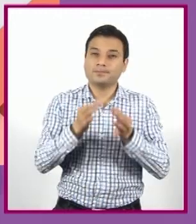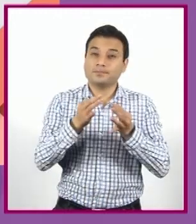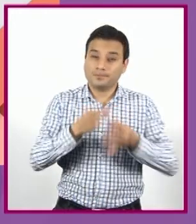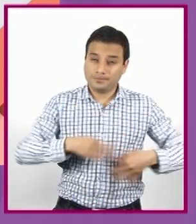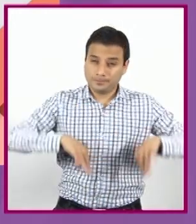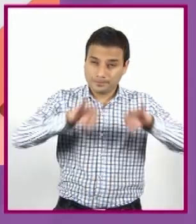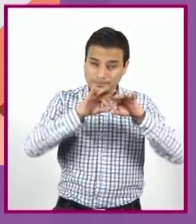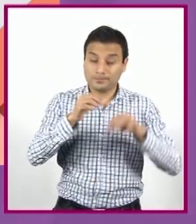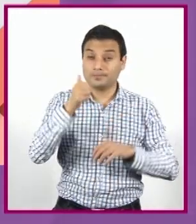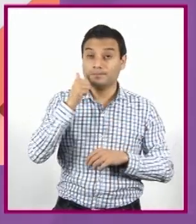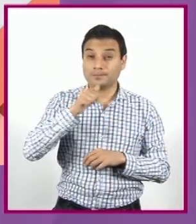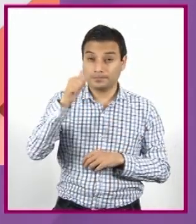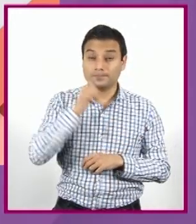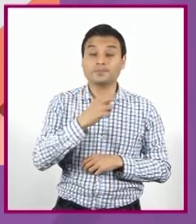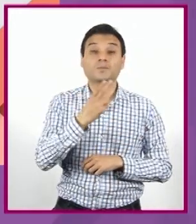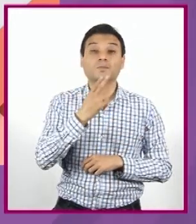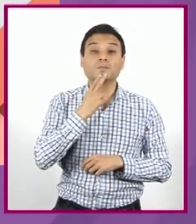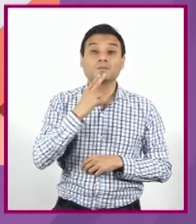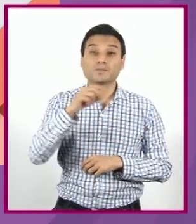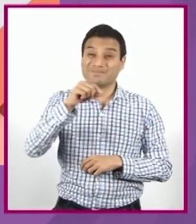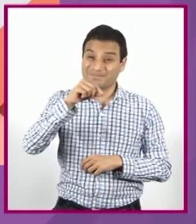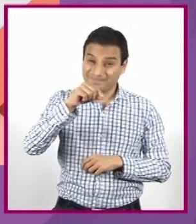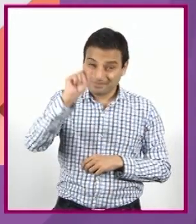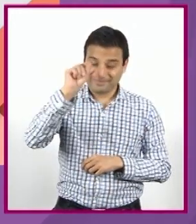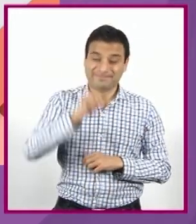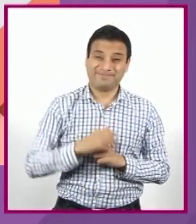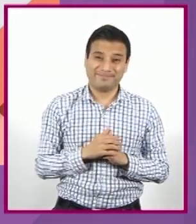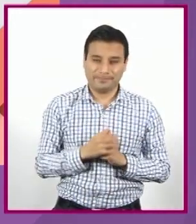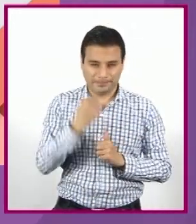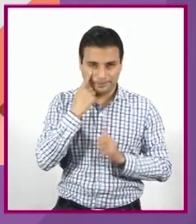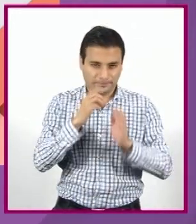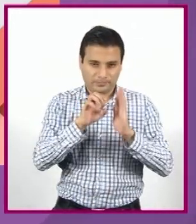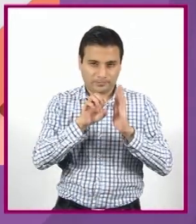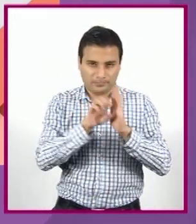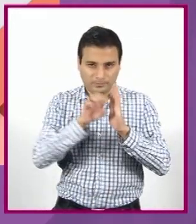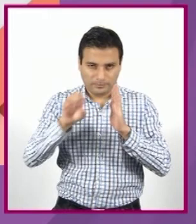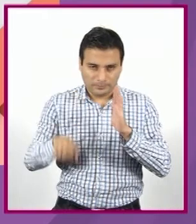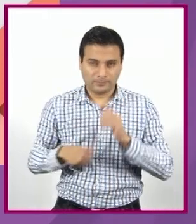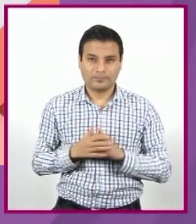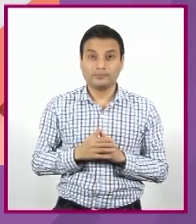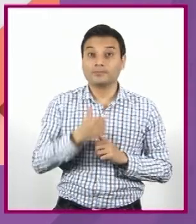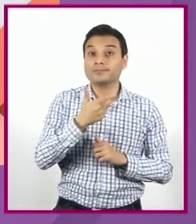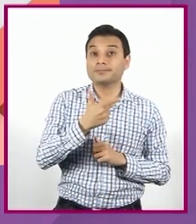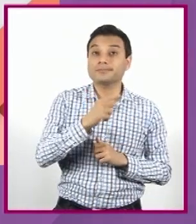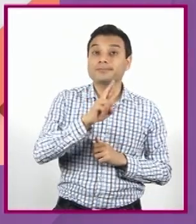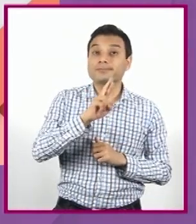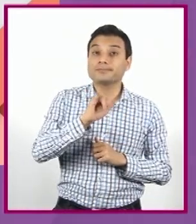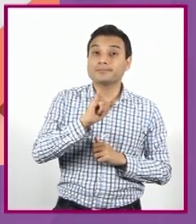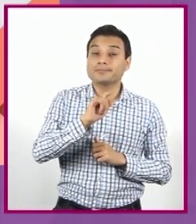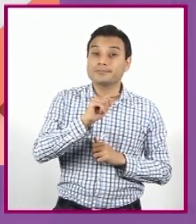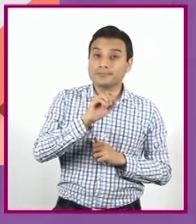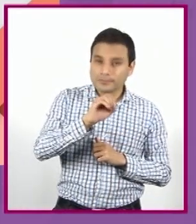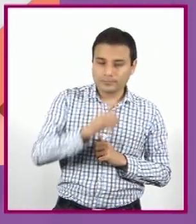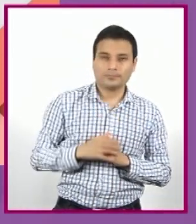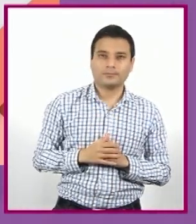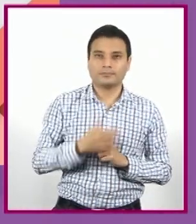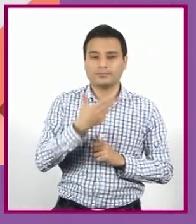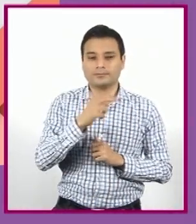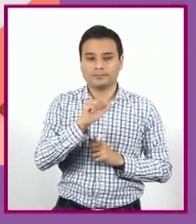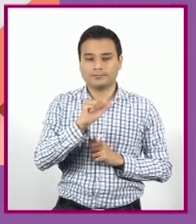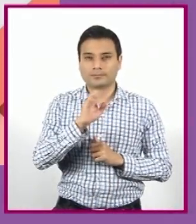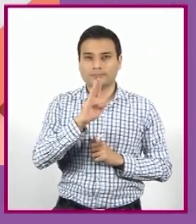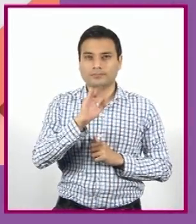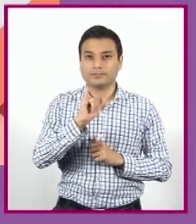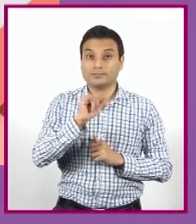el uso pertinente de los acentos ortográficos. Ejemplo, gritó, hábil y eléctricos, que nos